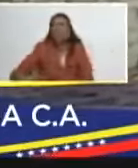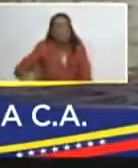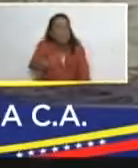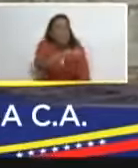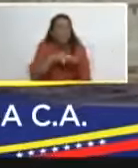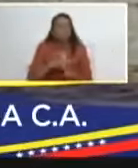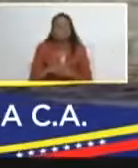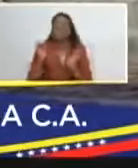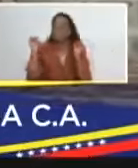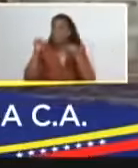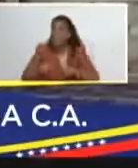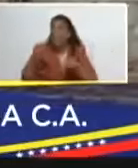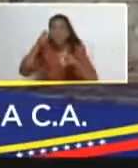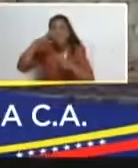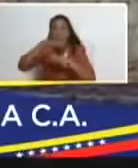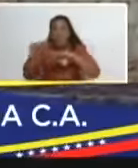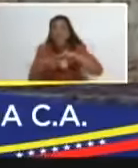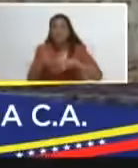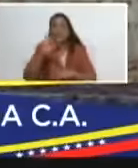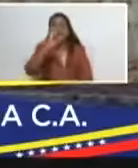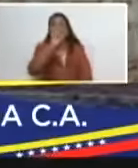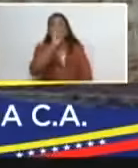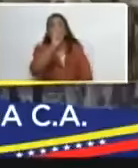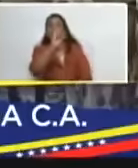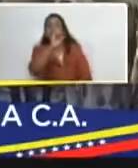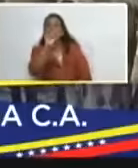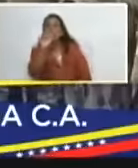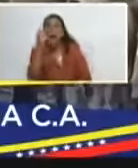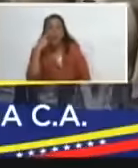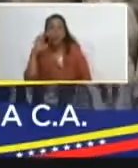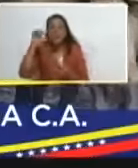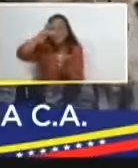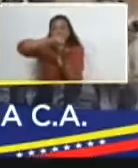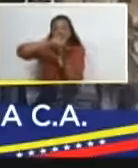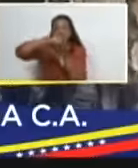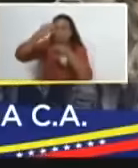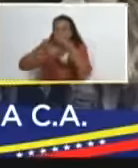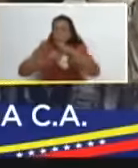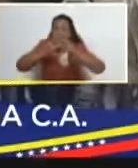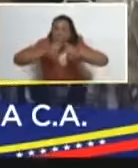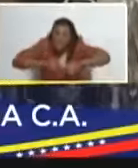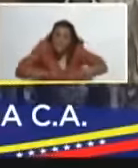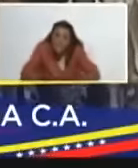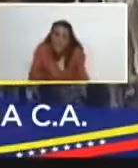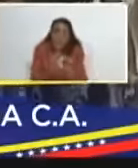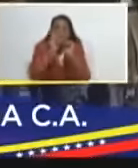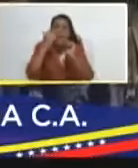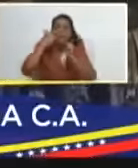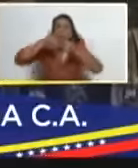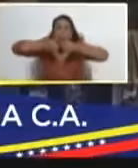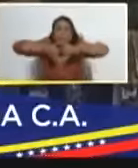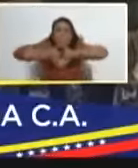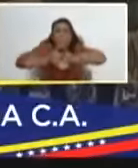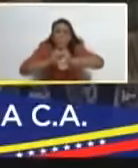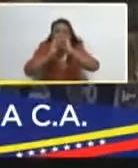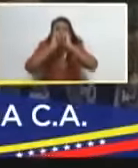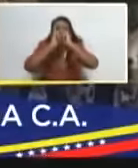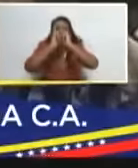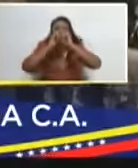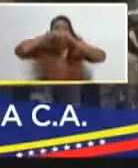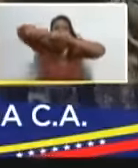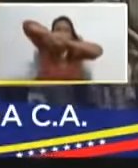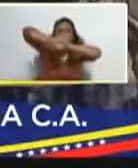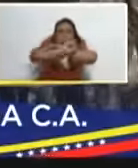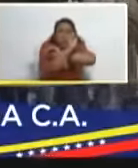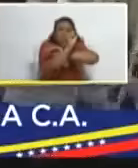sector, en el mismo municipio de Piar, en el centro de recría aquí mismo, con una reactivación de parte nuestra con el material